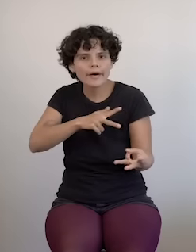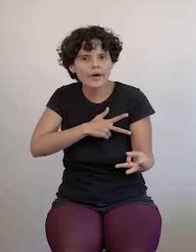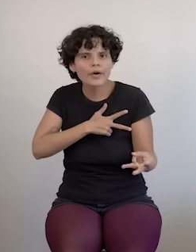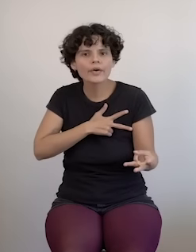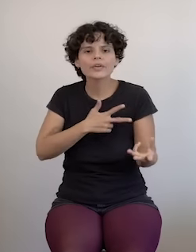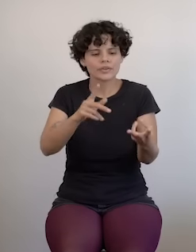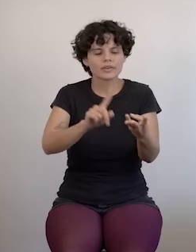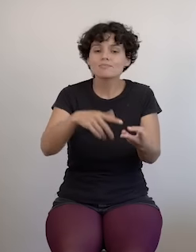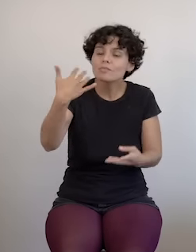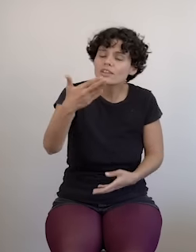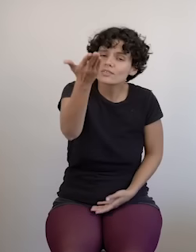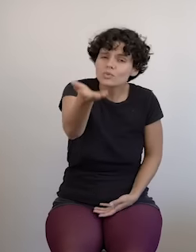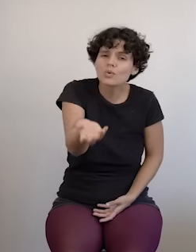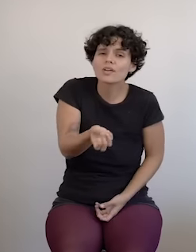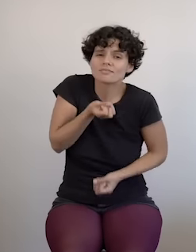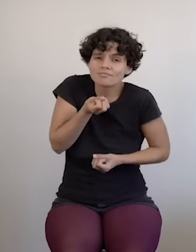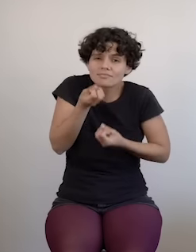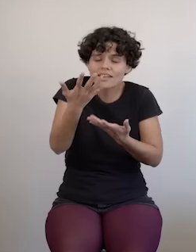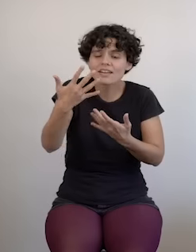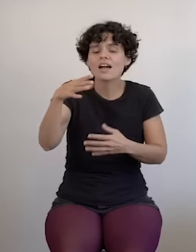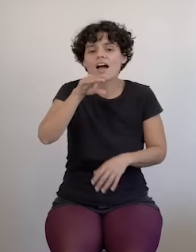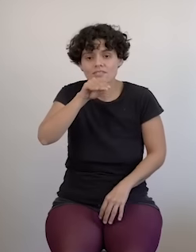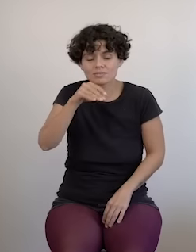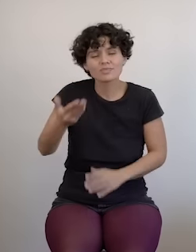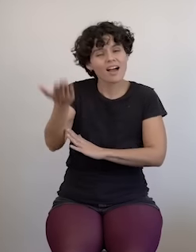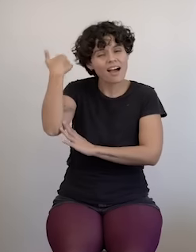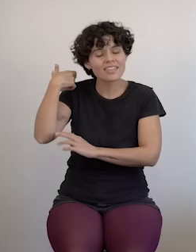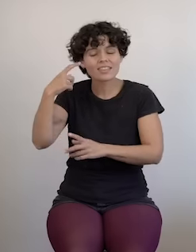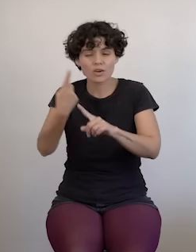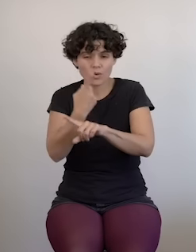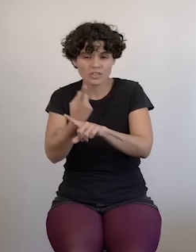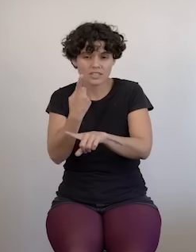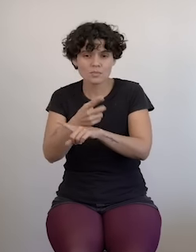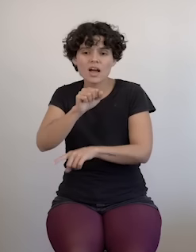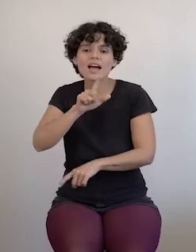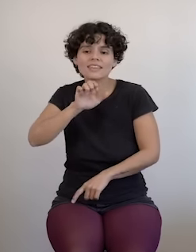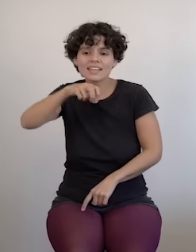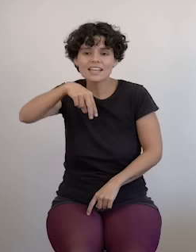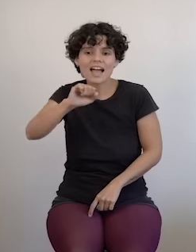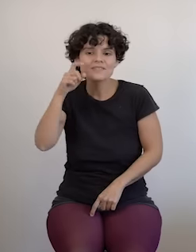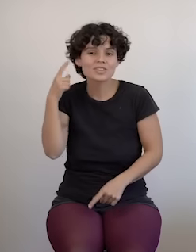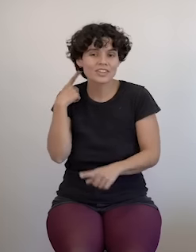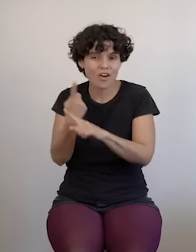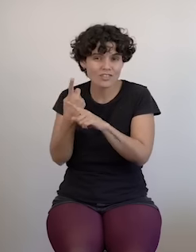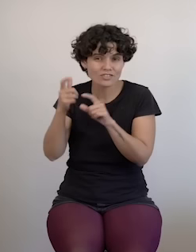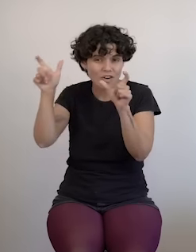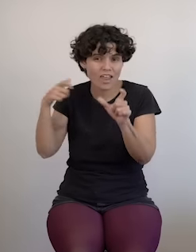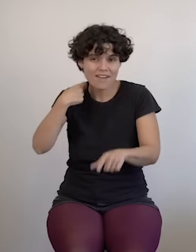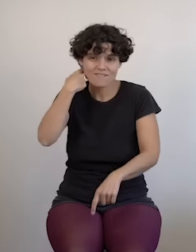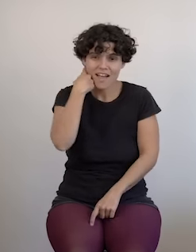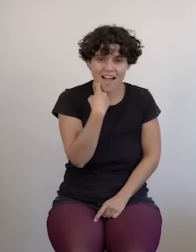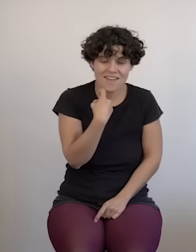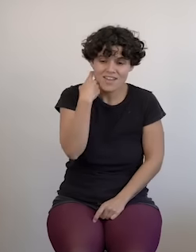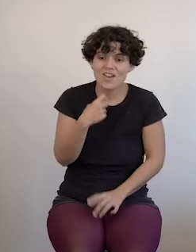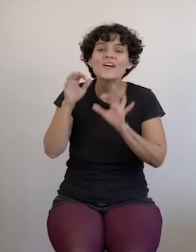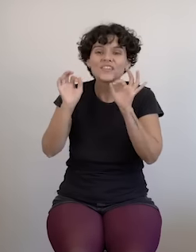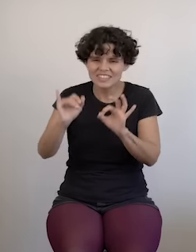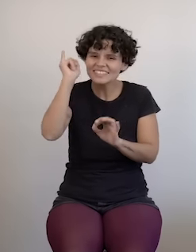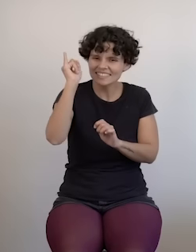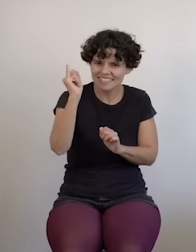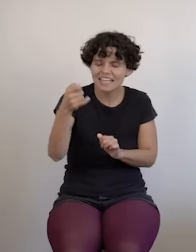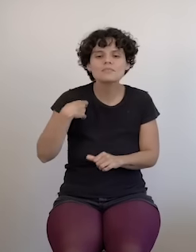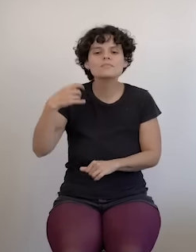importante es que hables tú. Porque además, con la Atenea lo hablábamos, porque la Atenea habló con tu barbero. Sí, ah, lo mismo, ya sabía. Está, recién tu